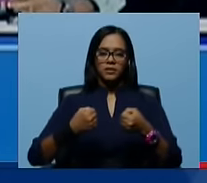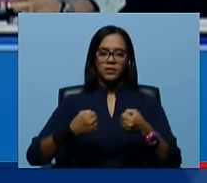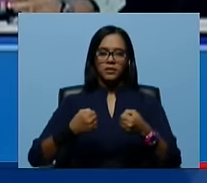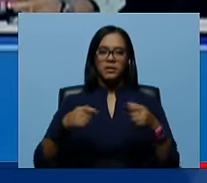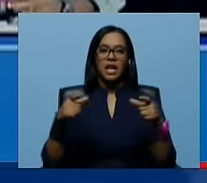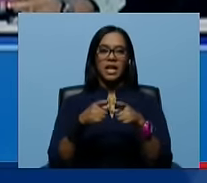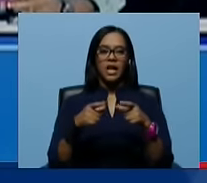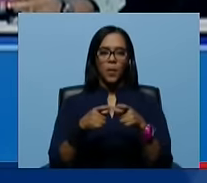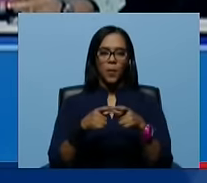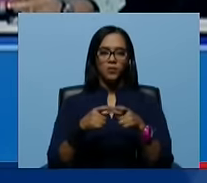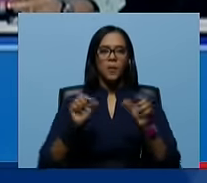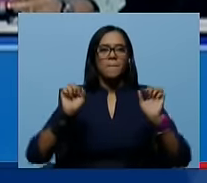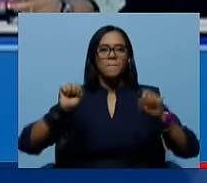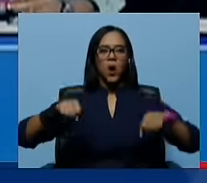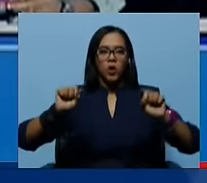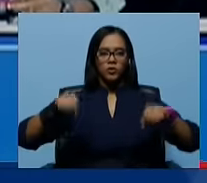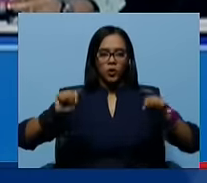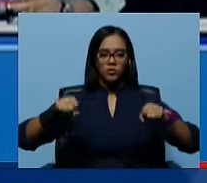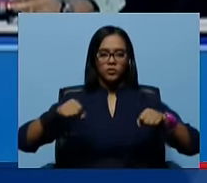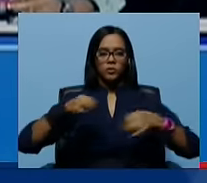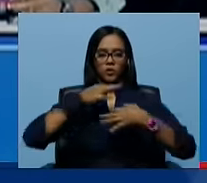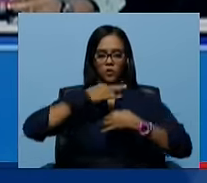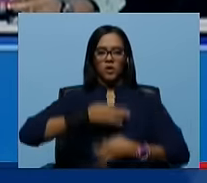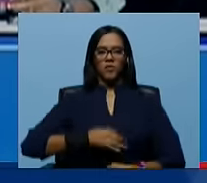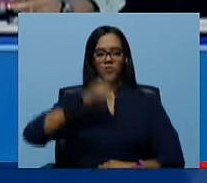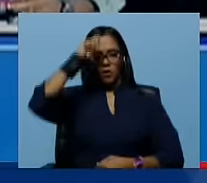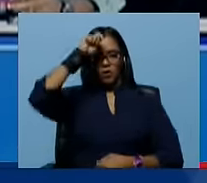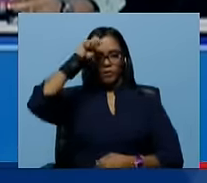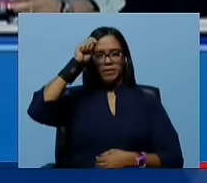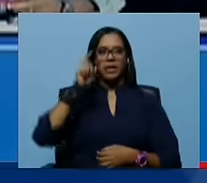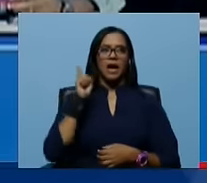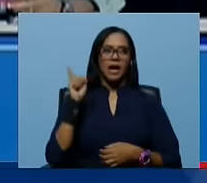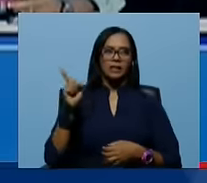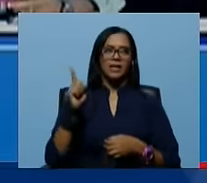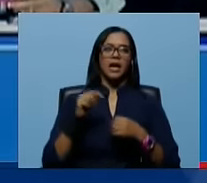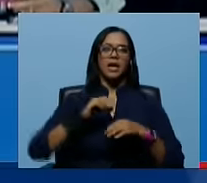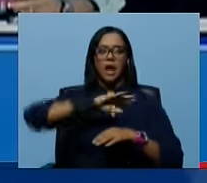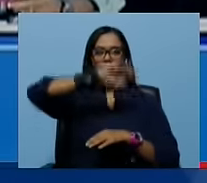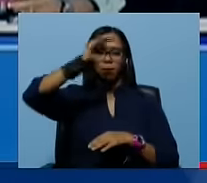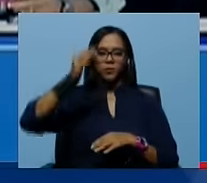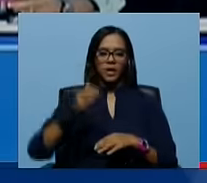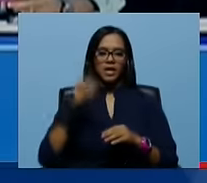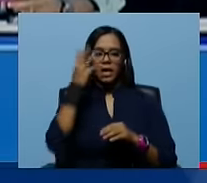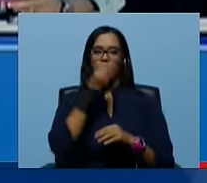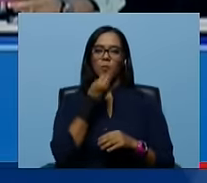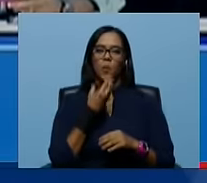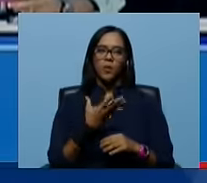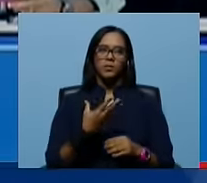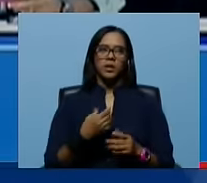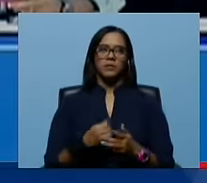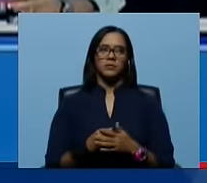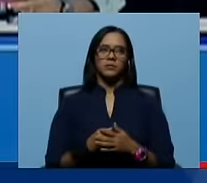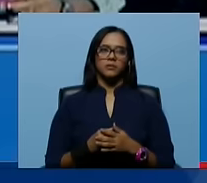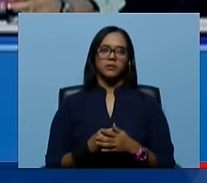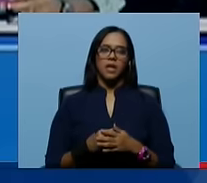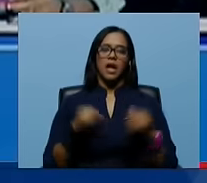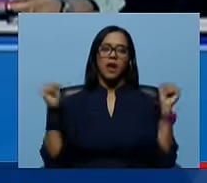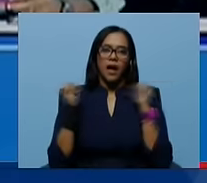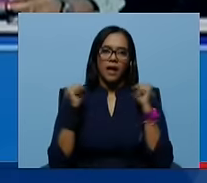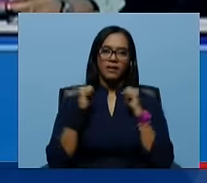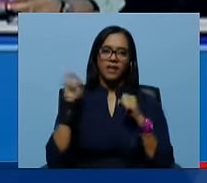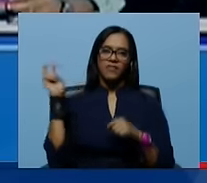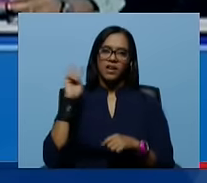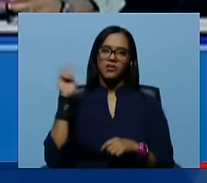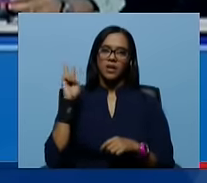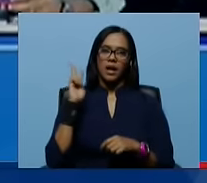equipos, motos y uniformes allá en las montañas hermosas de los Andes